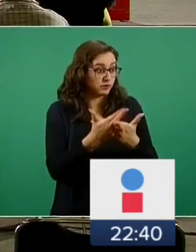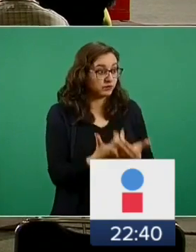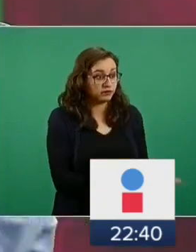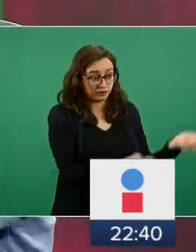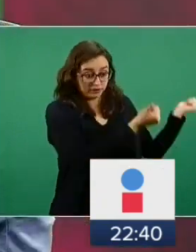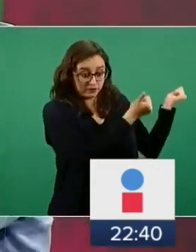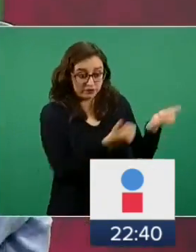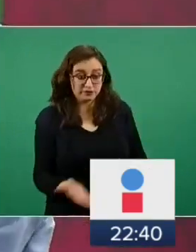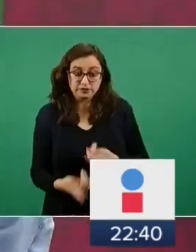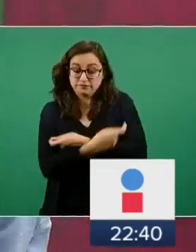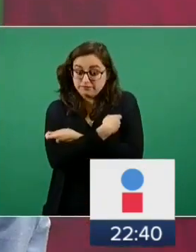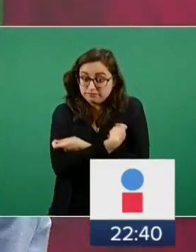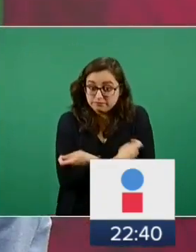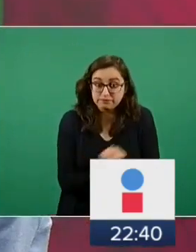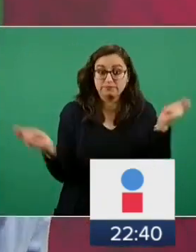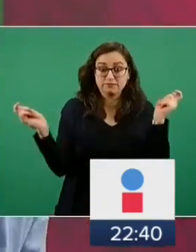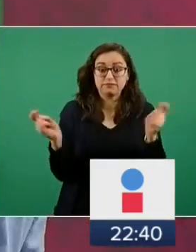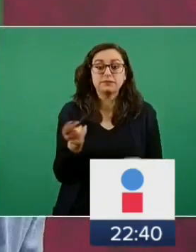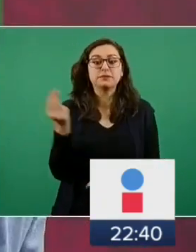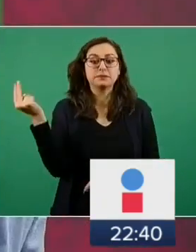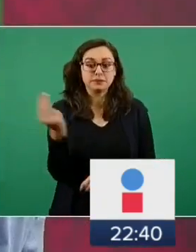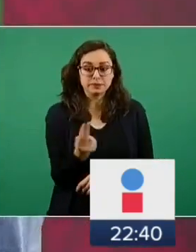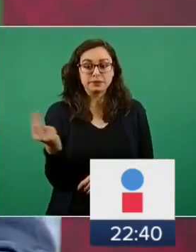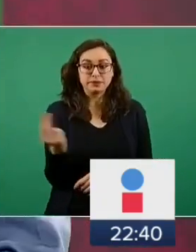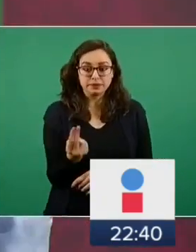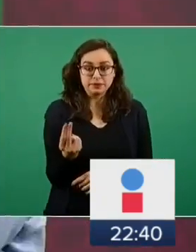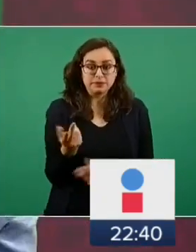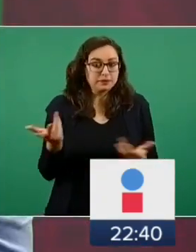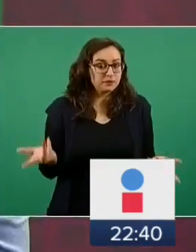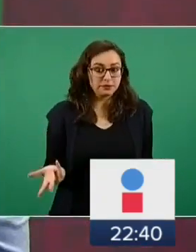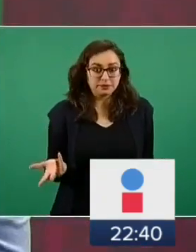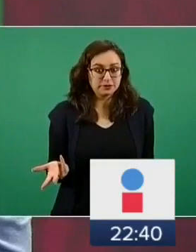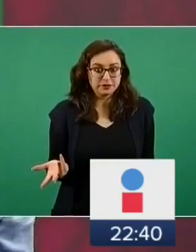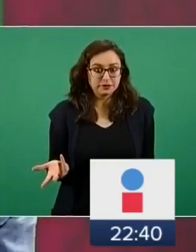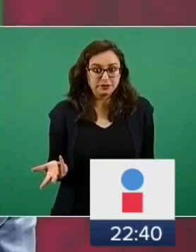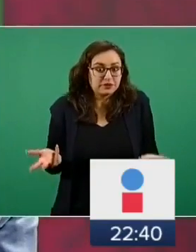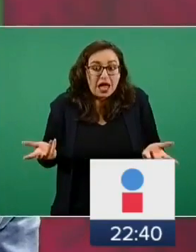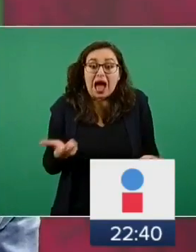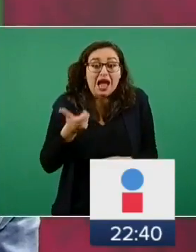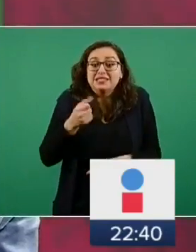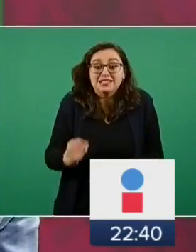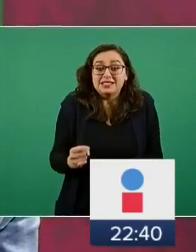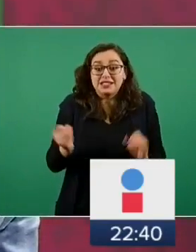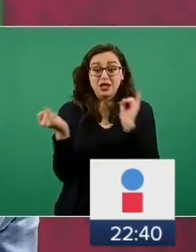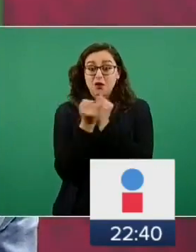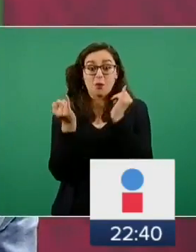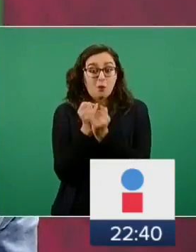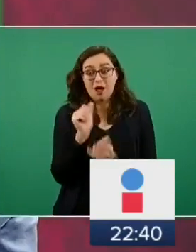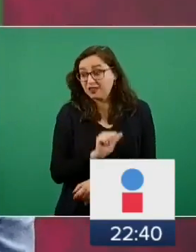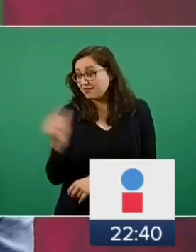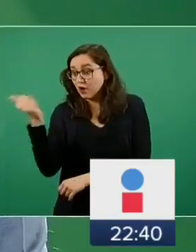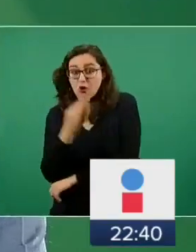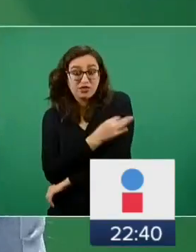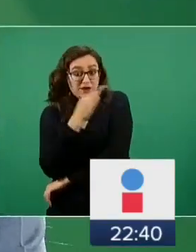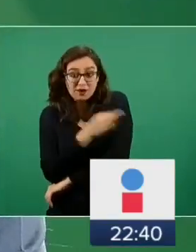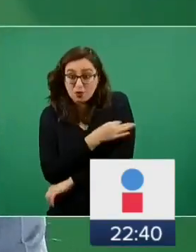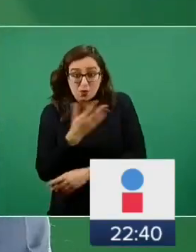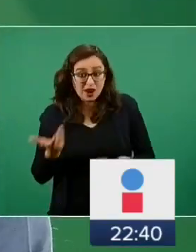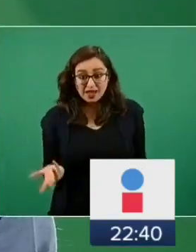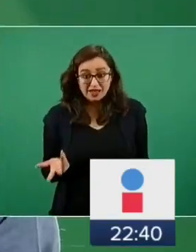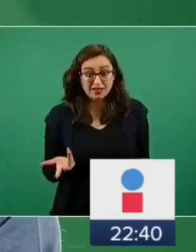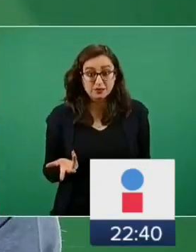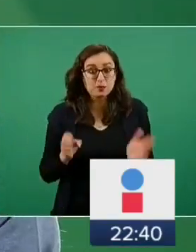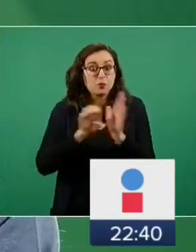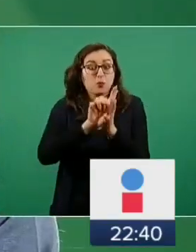entre todo el país. Dicho sea de paso, como habitualmente funcionan los programas de salud pública, incluyendo el